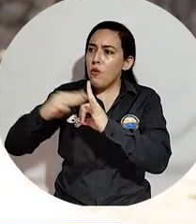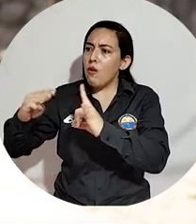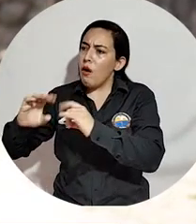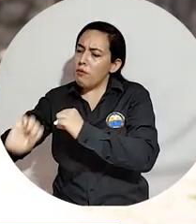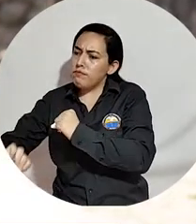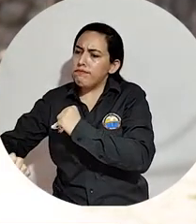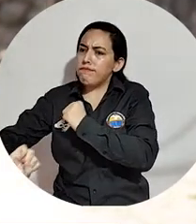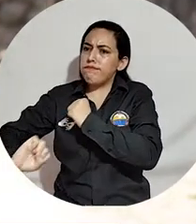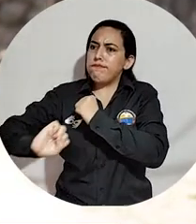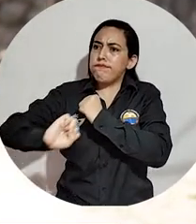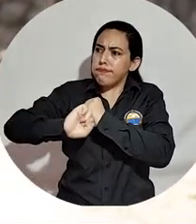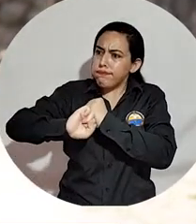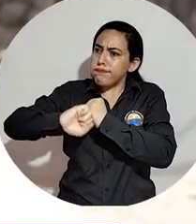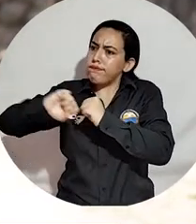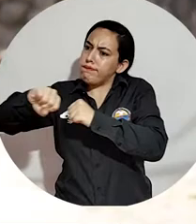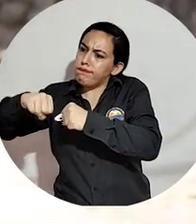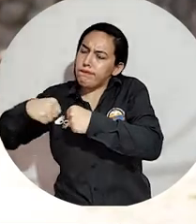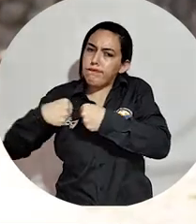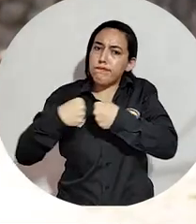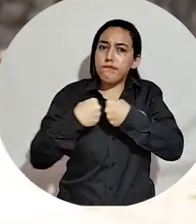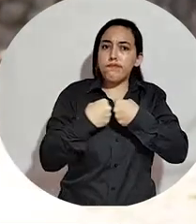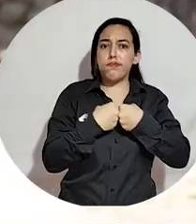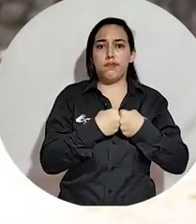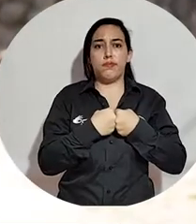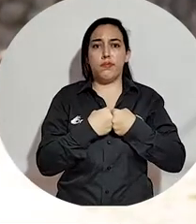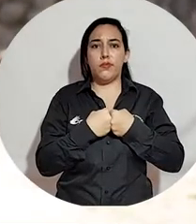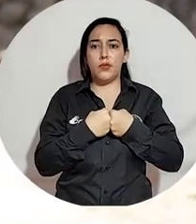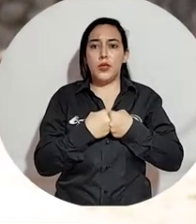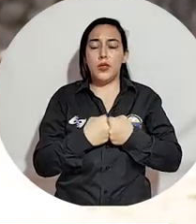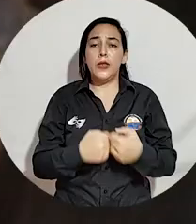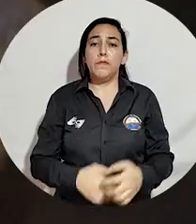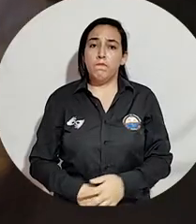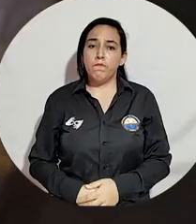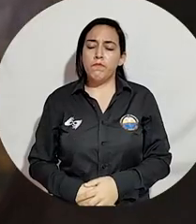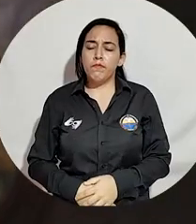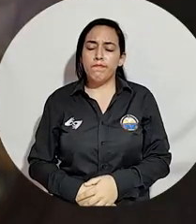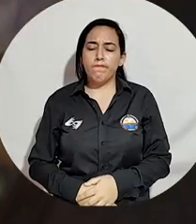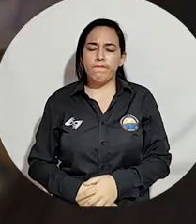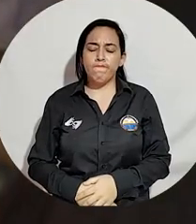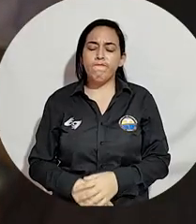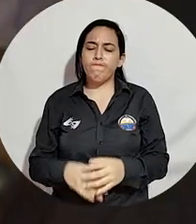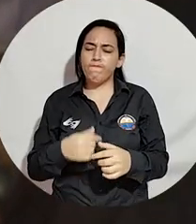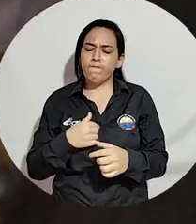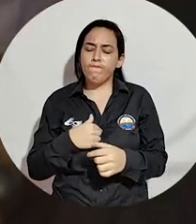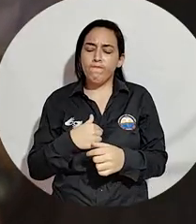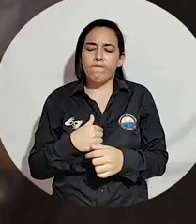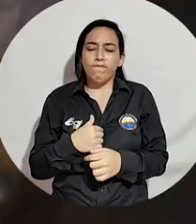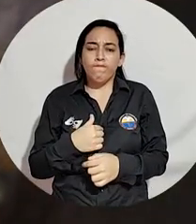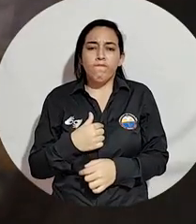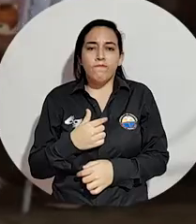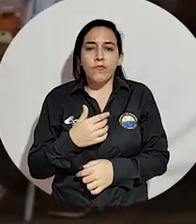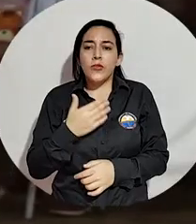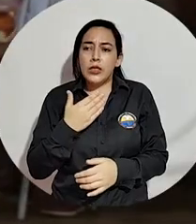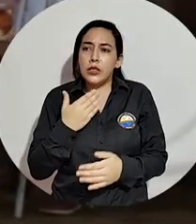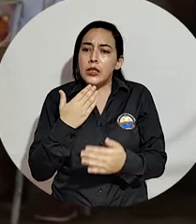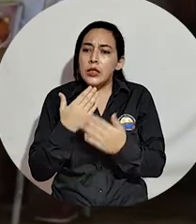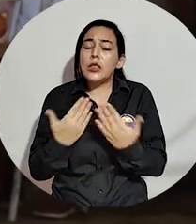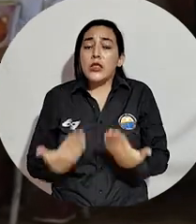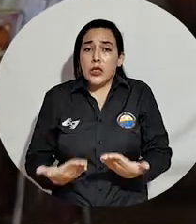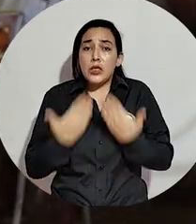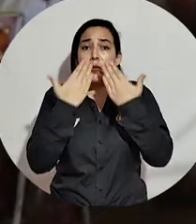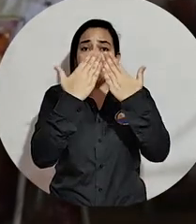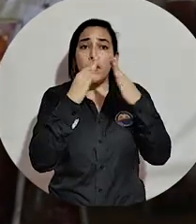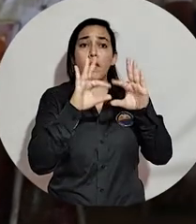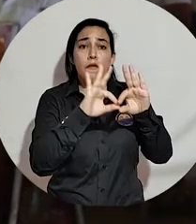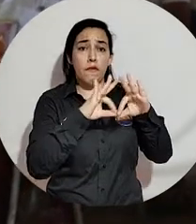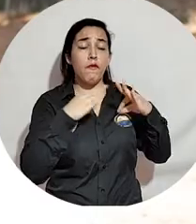la universidad como nuestro apoyo, nuestro aliado, y de verdad que es un gran